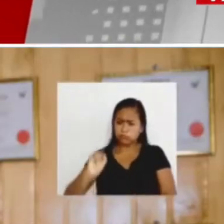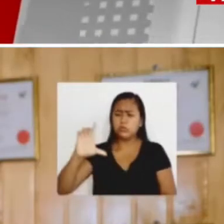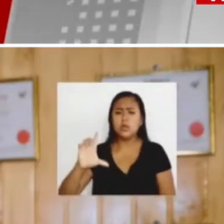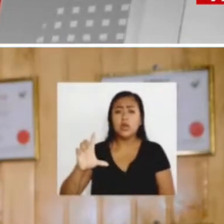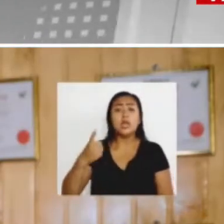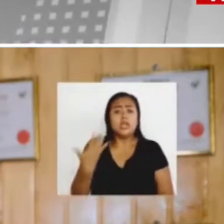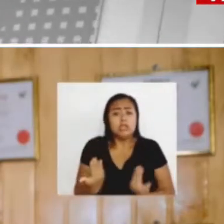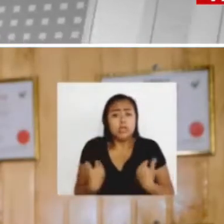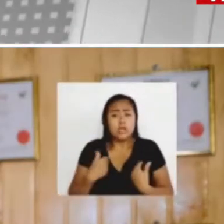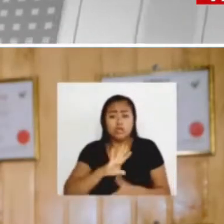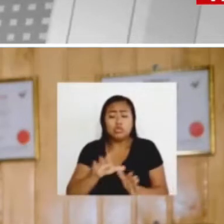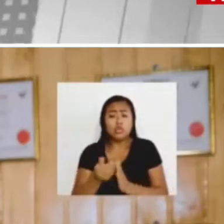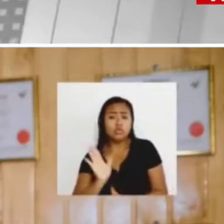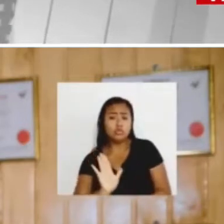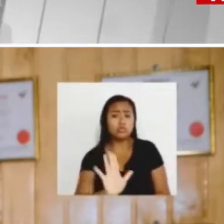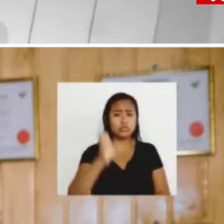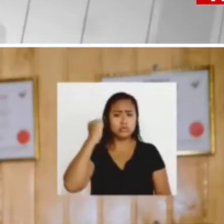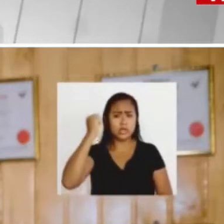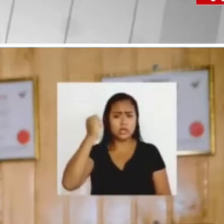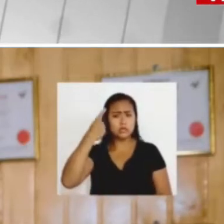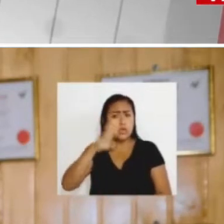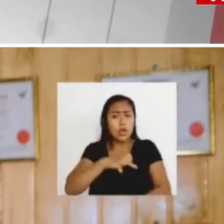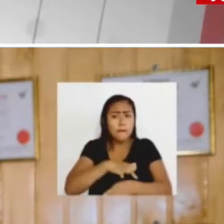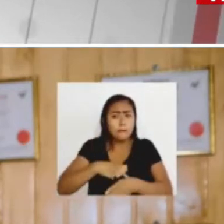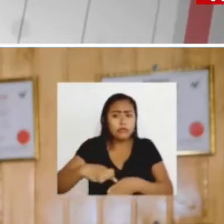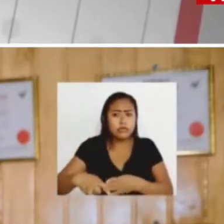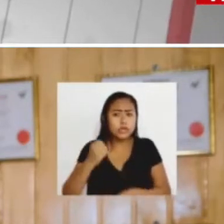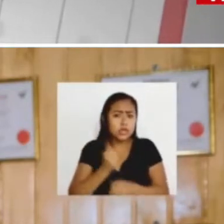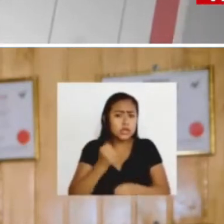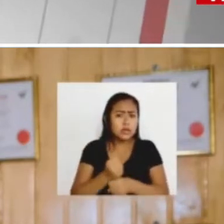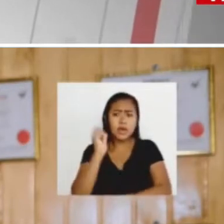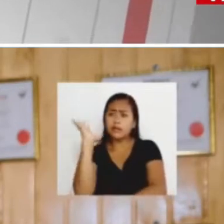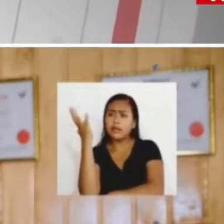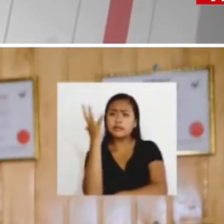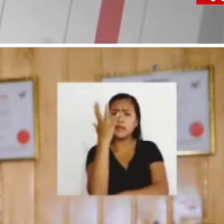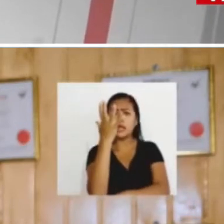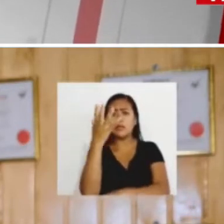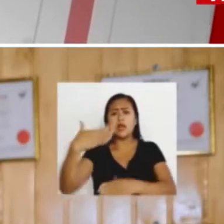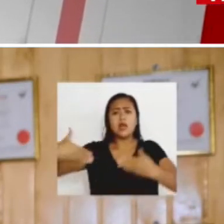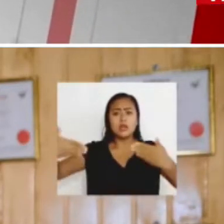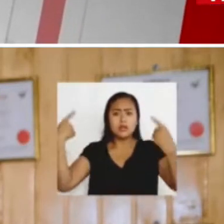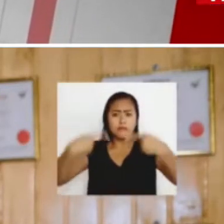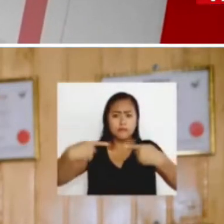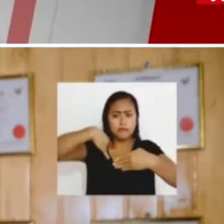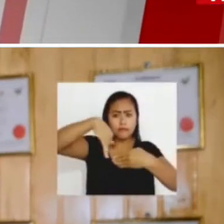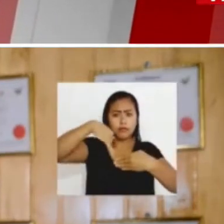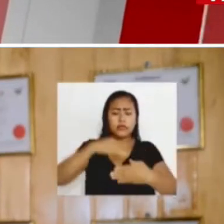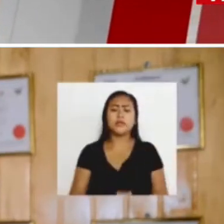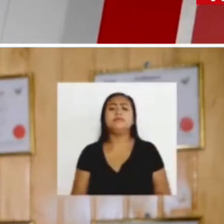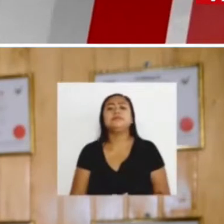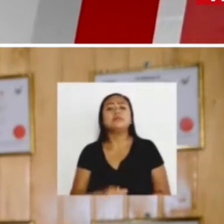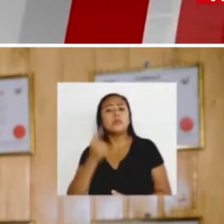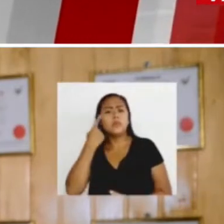ser. Por eso nuestro candidato ha planteado vacunar a todos los peruanos hasta el 31 de diciembre de